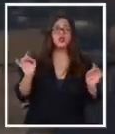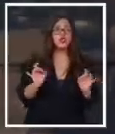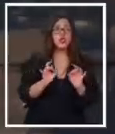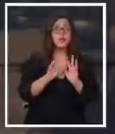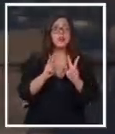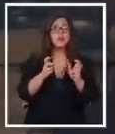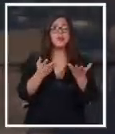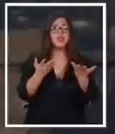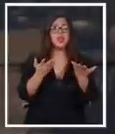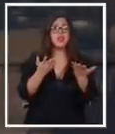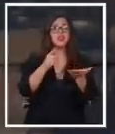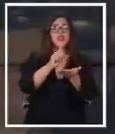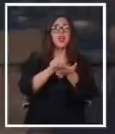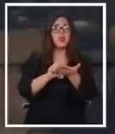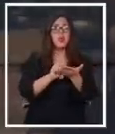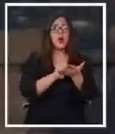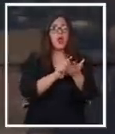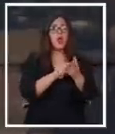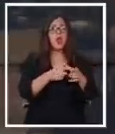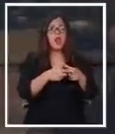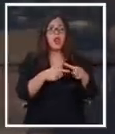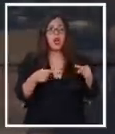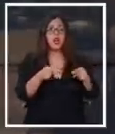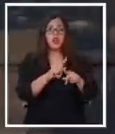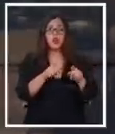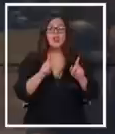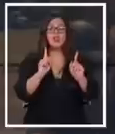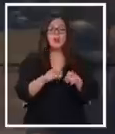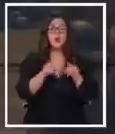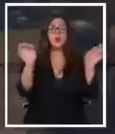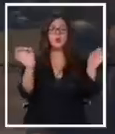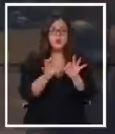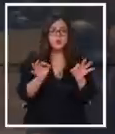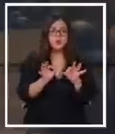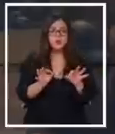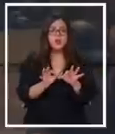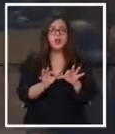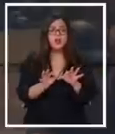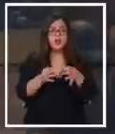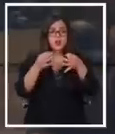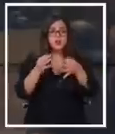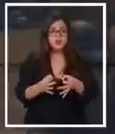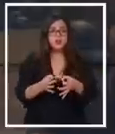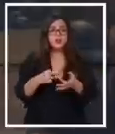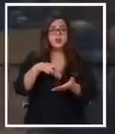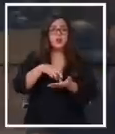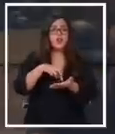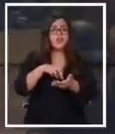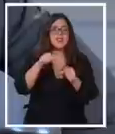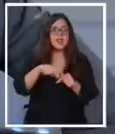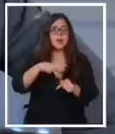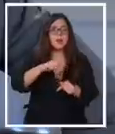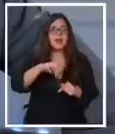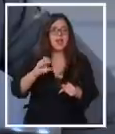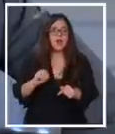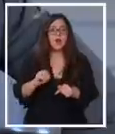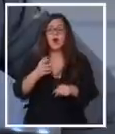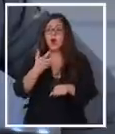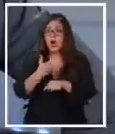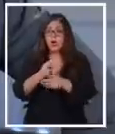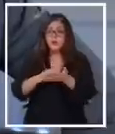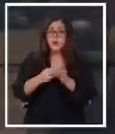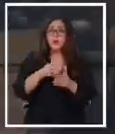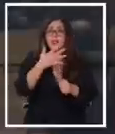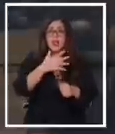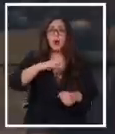de parangones nacionales sino que tenemos que generar una especificidad para la provincia de malleco tenemos un problema con él potable rural estamos generando un programa